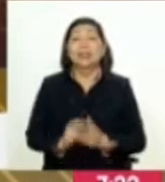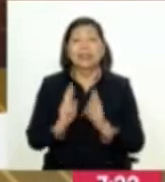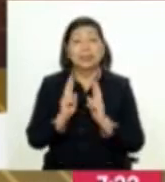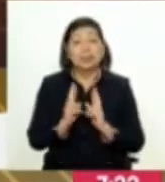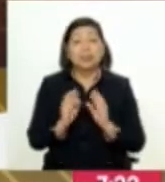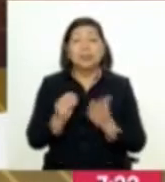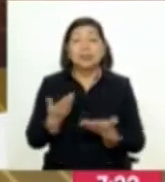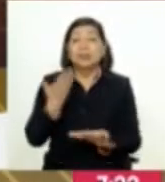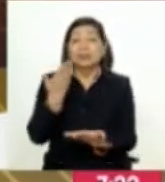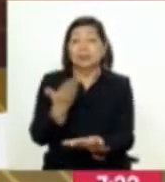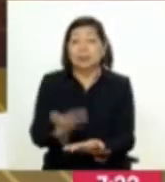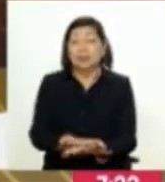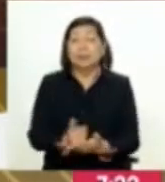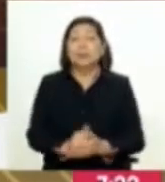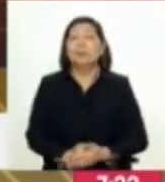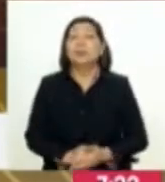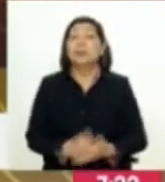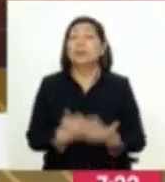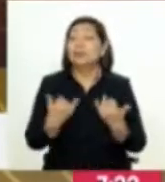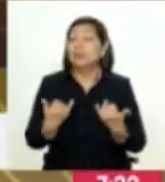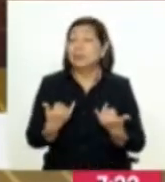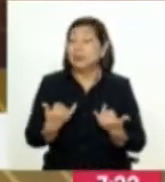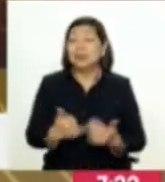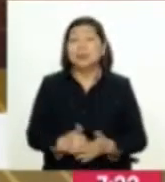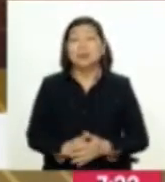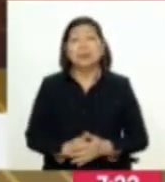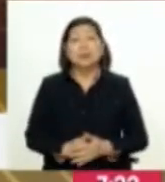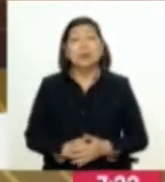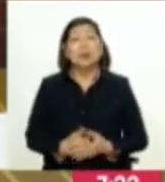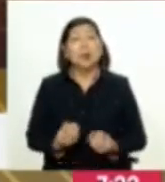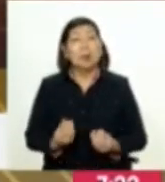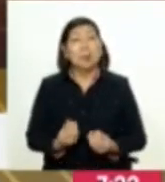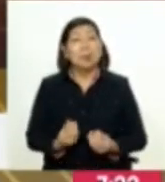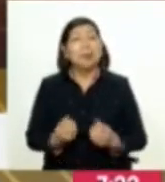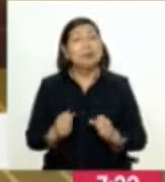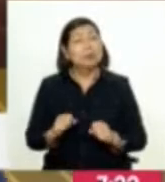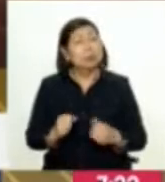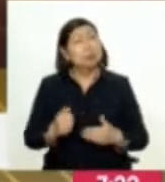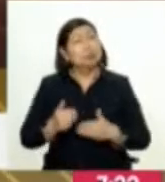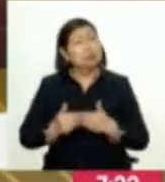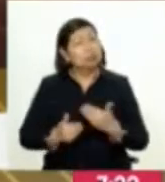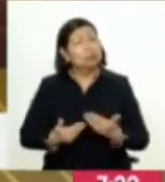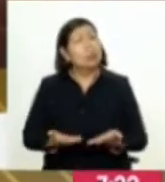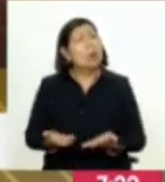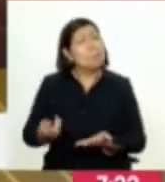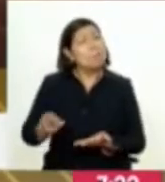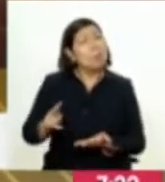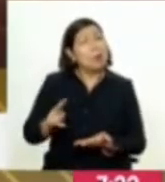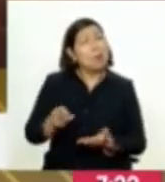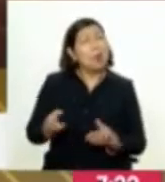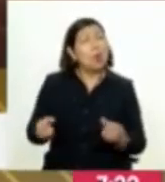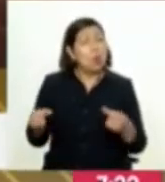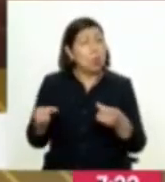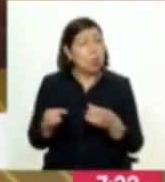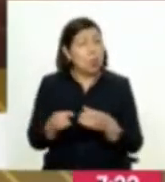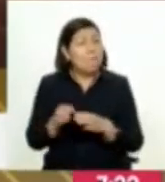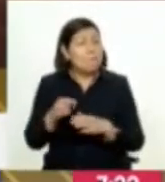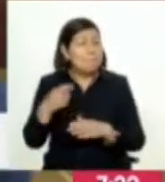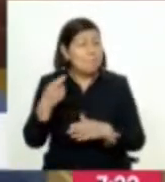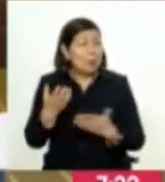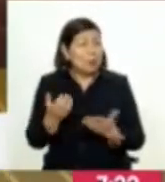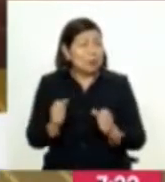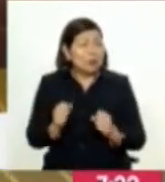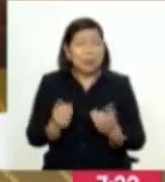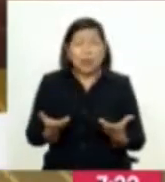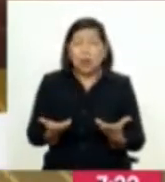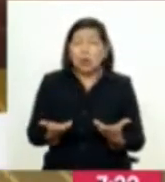respectivas propuestas, ¿no? Y en torno a eso, efectivamente, como país, hemos ido implementando un conjunto de las políticas y